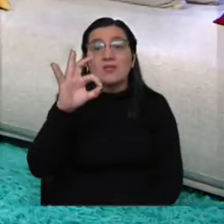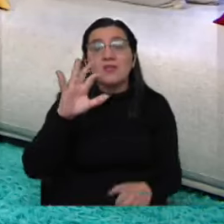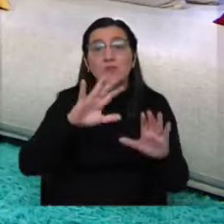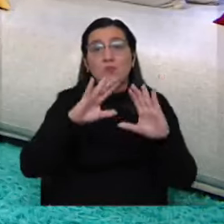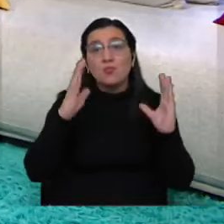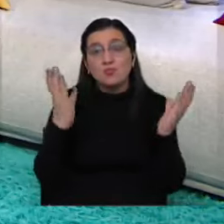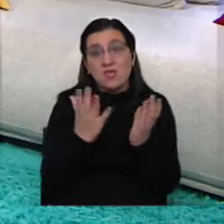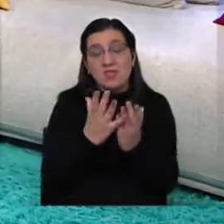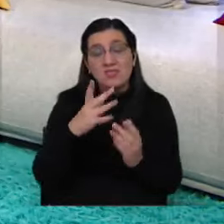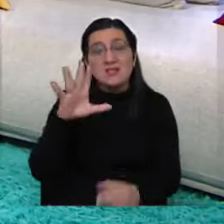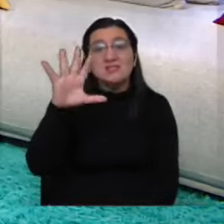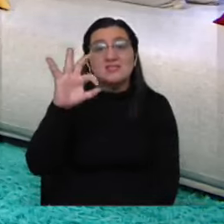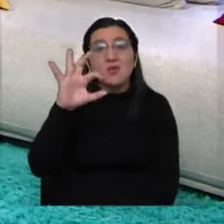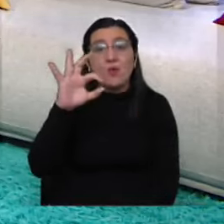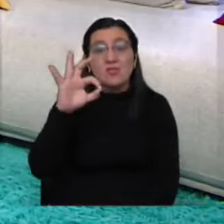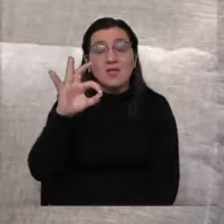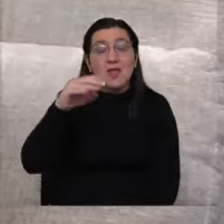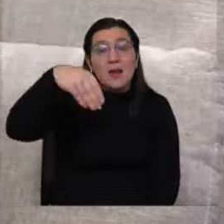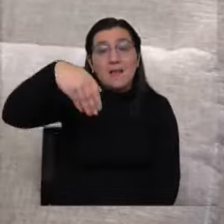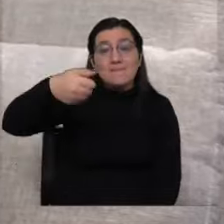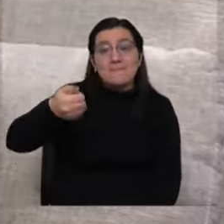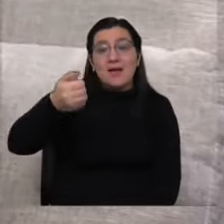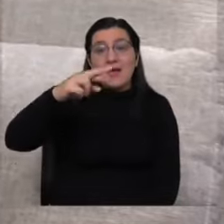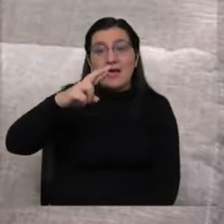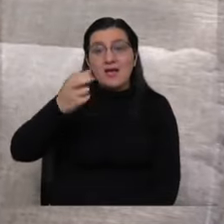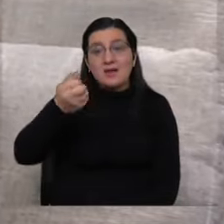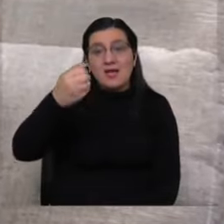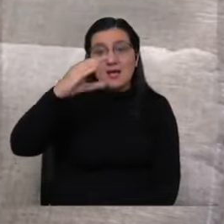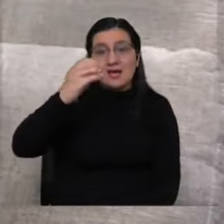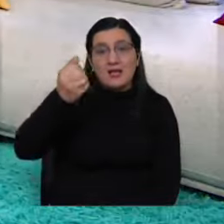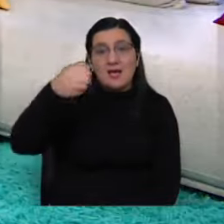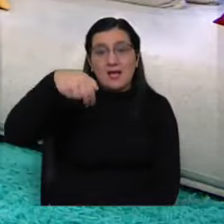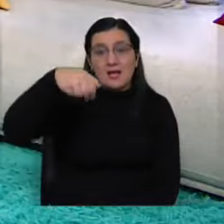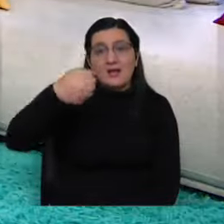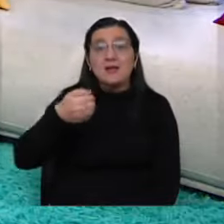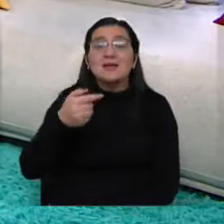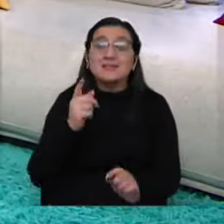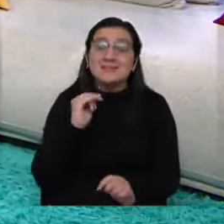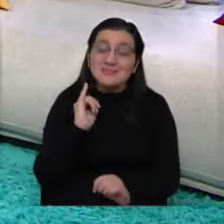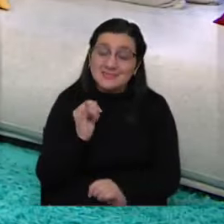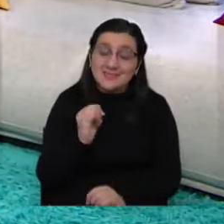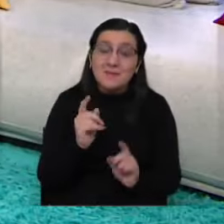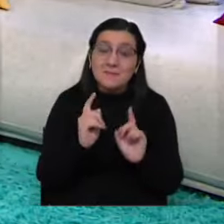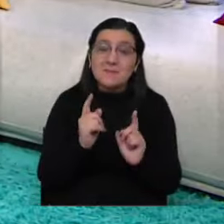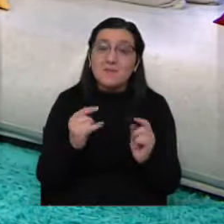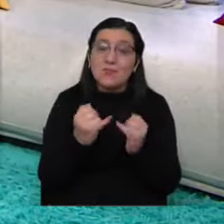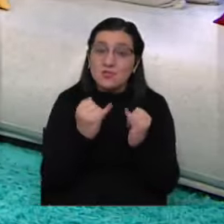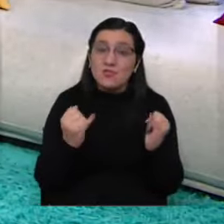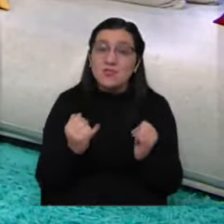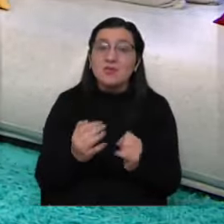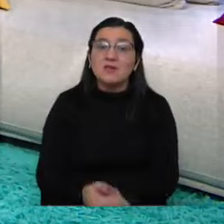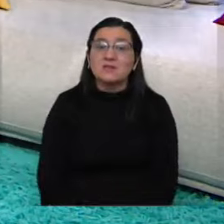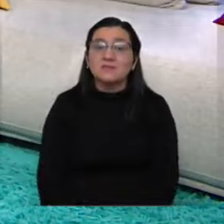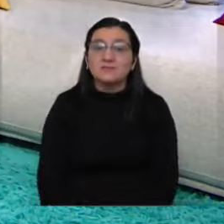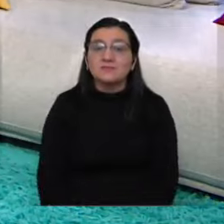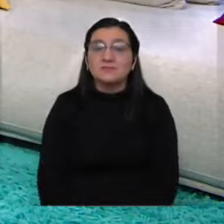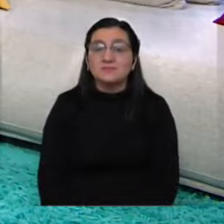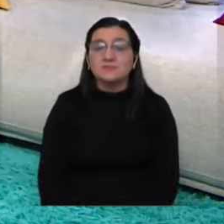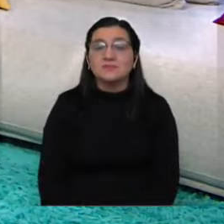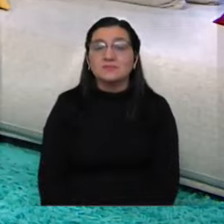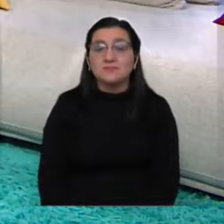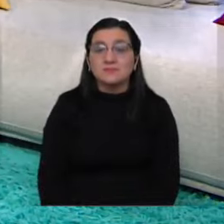elac Mira qué loco y también es fecha de fallecimiento de eso no te lo sabría decir comparen el mismo día mismo día mir no sabía pero